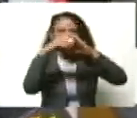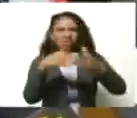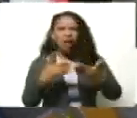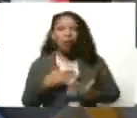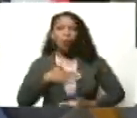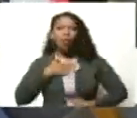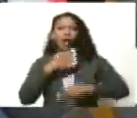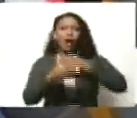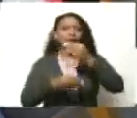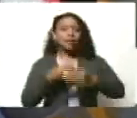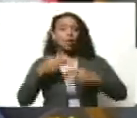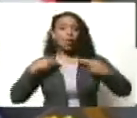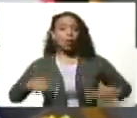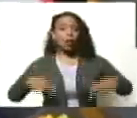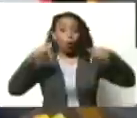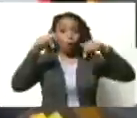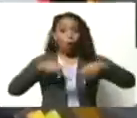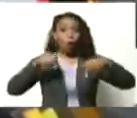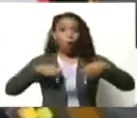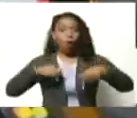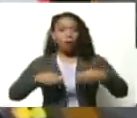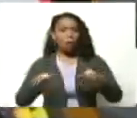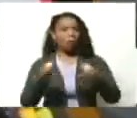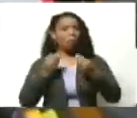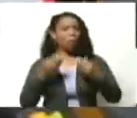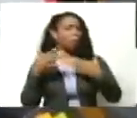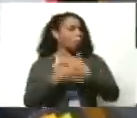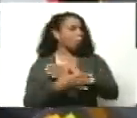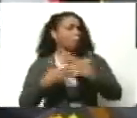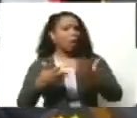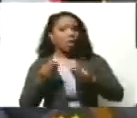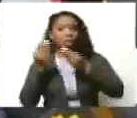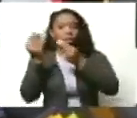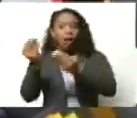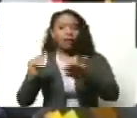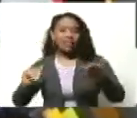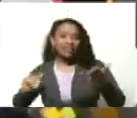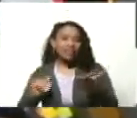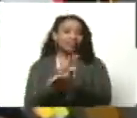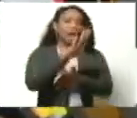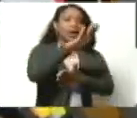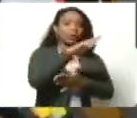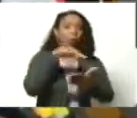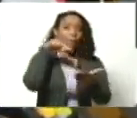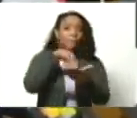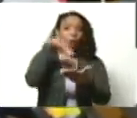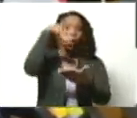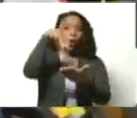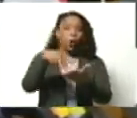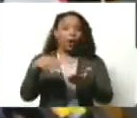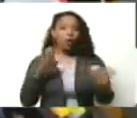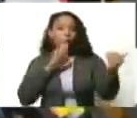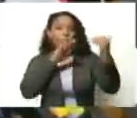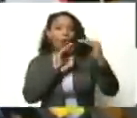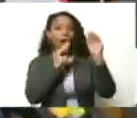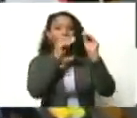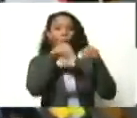la humanidad hoy por hoy para dar un salto cualitativo en los